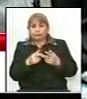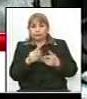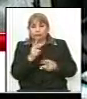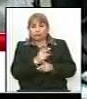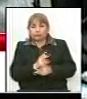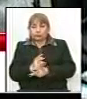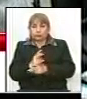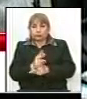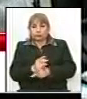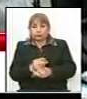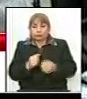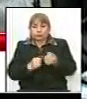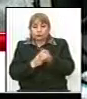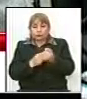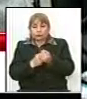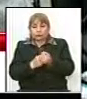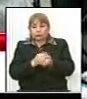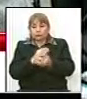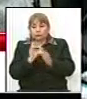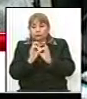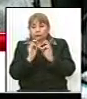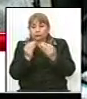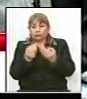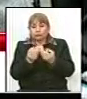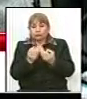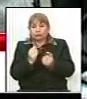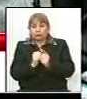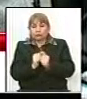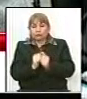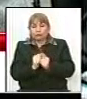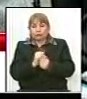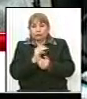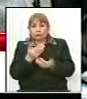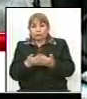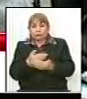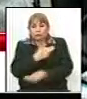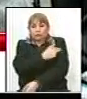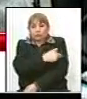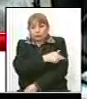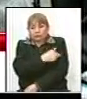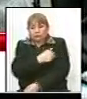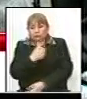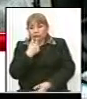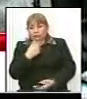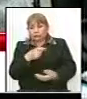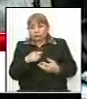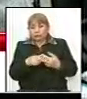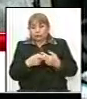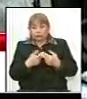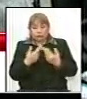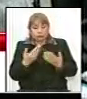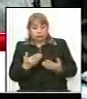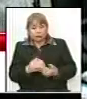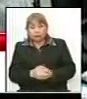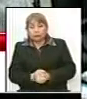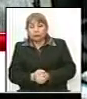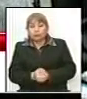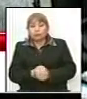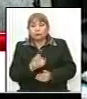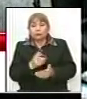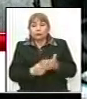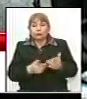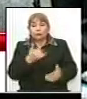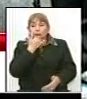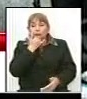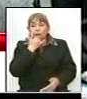cuidadores, soporte, ¿no?, de la familia cuidadora en todos los hospitales. O sea, todos los hospitales deben empezar a tener servicios. ¿Y qué le faltaría como